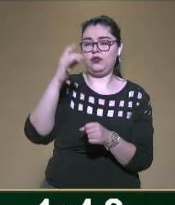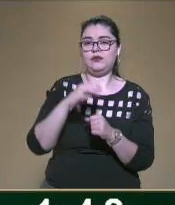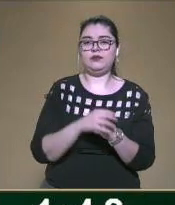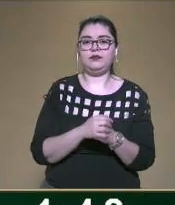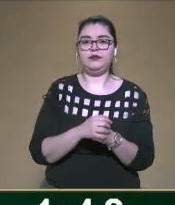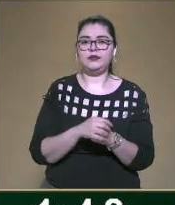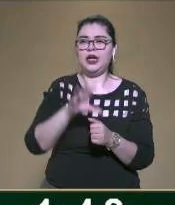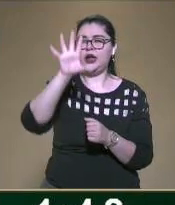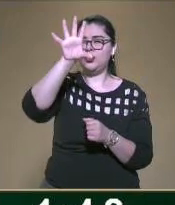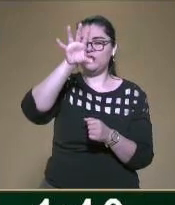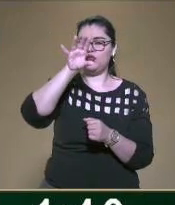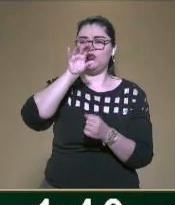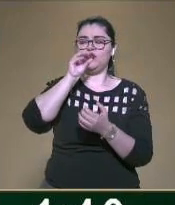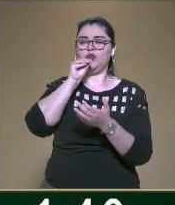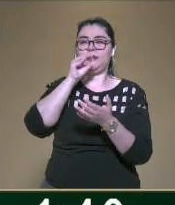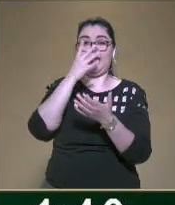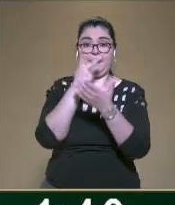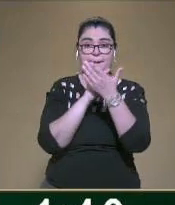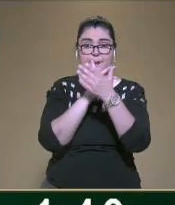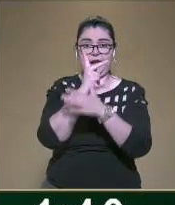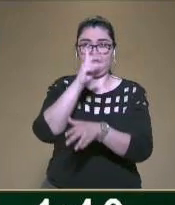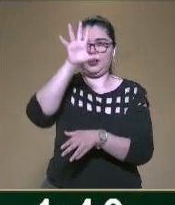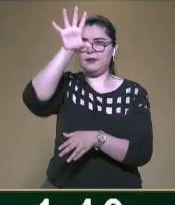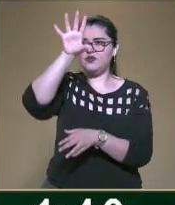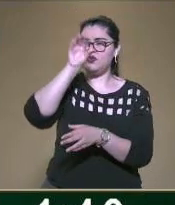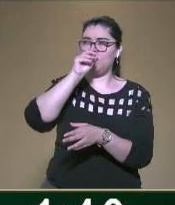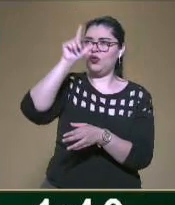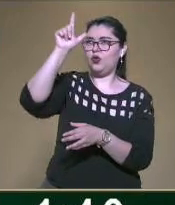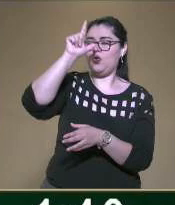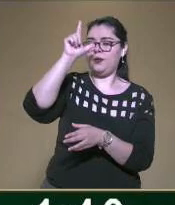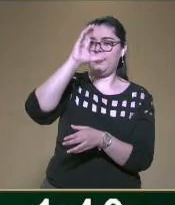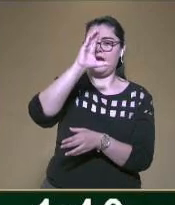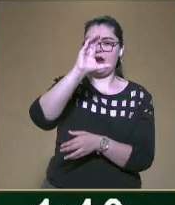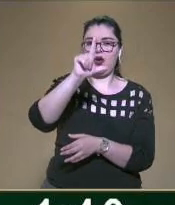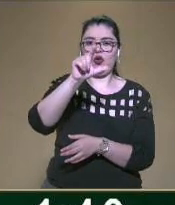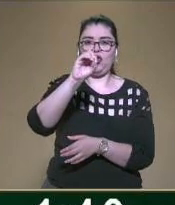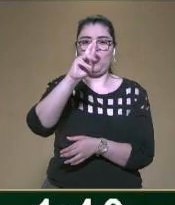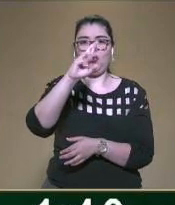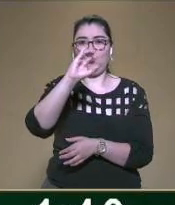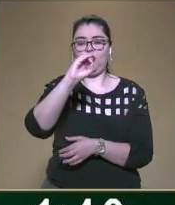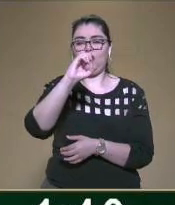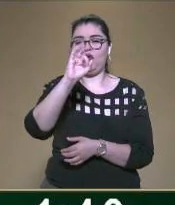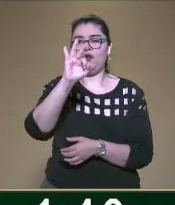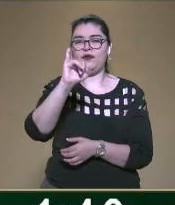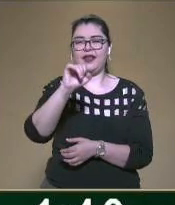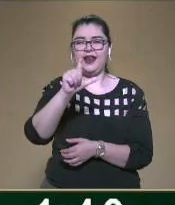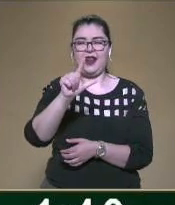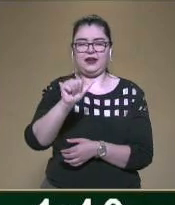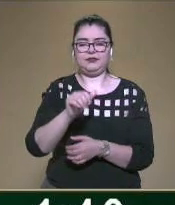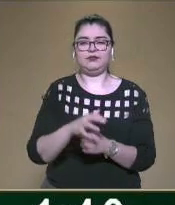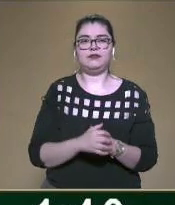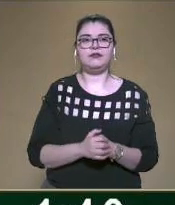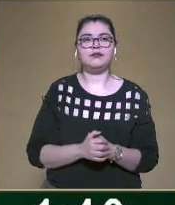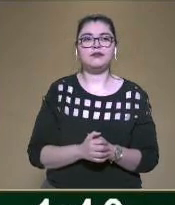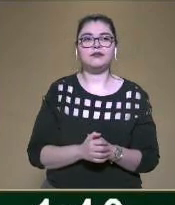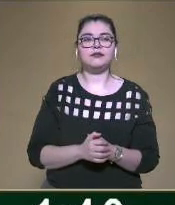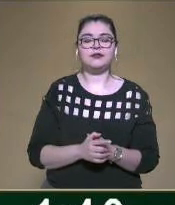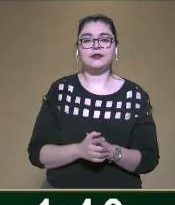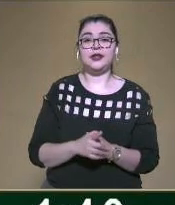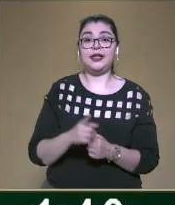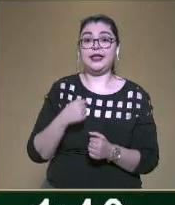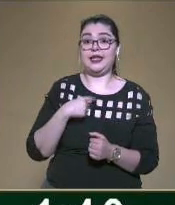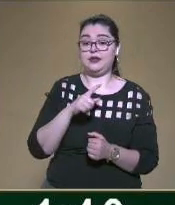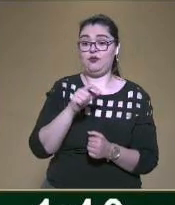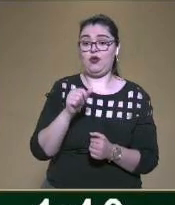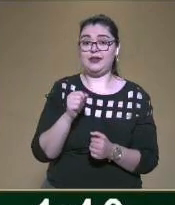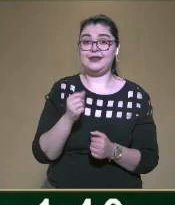los pigmentos. Esto es a través de la clorofila, entre otros. Y en la segunda se produce una reacción en